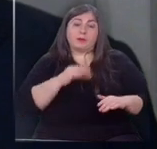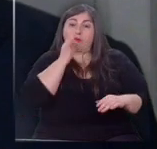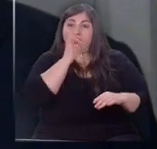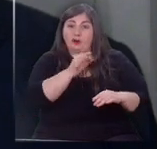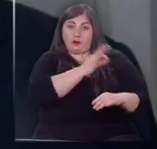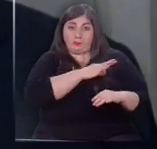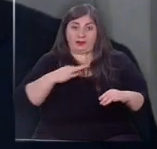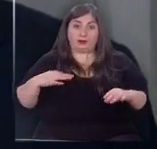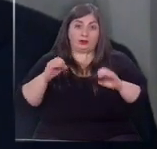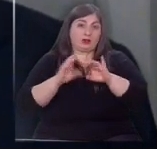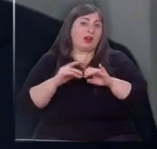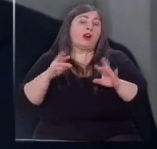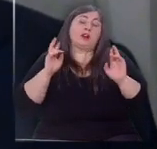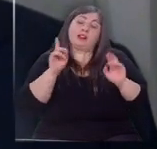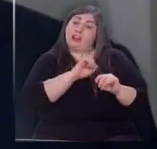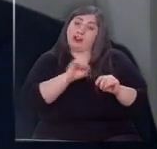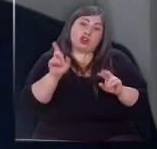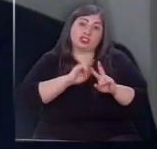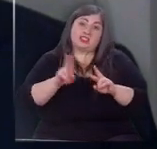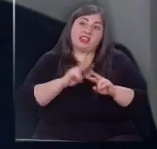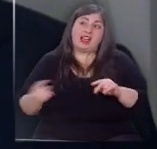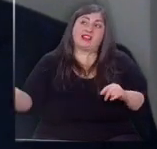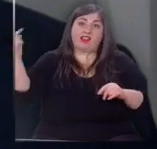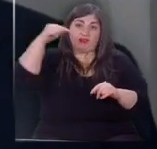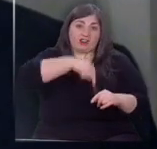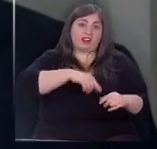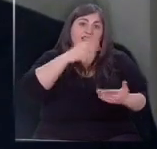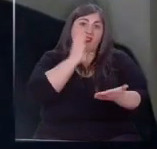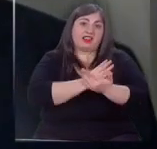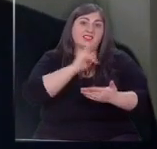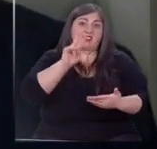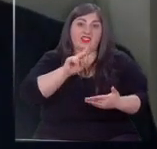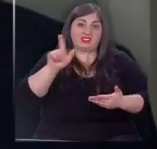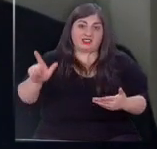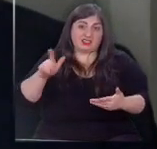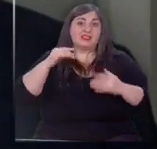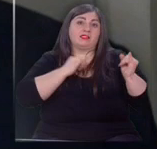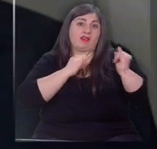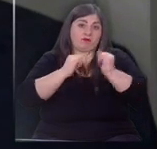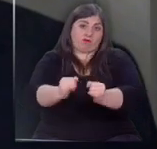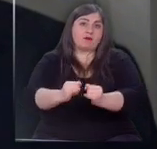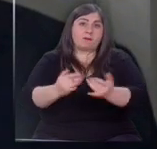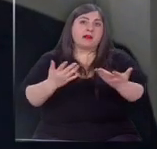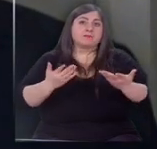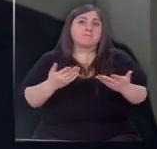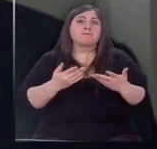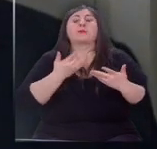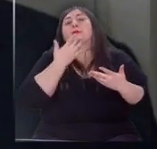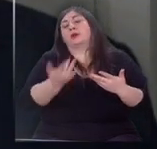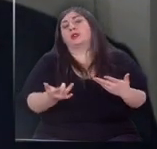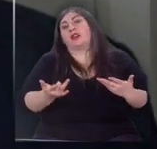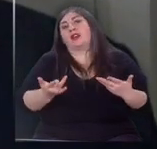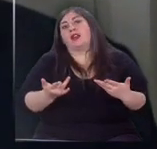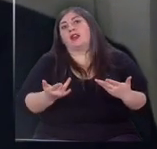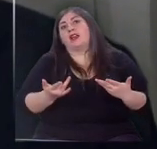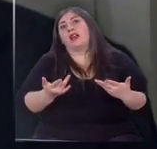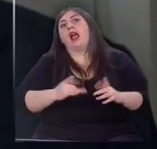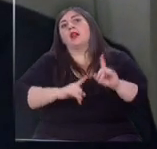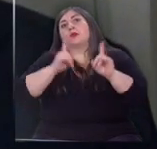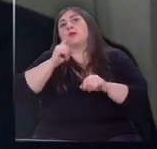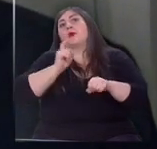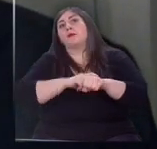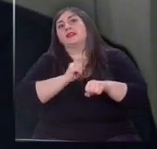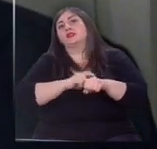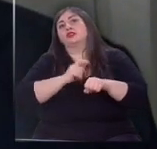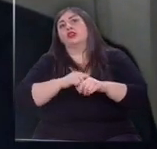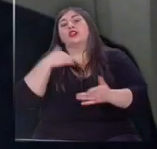que no se produzca el regreso a clase el día 27 y probablemente se va a evaluar y se va a informar adecuadamente porque, insisto, en algún momento los alcaldes